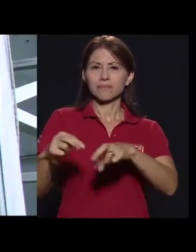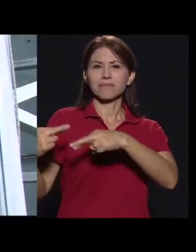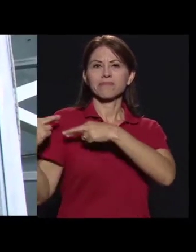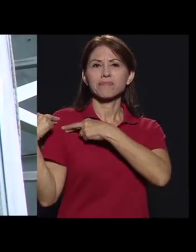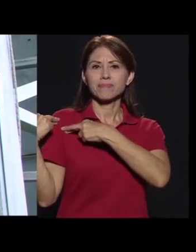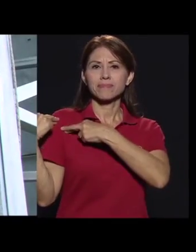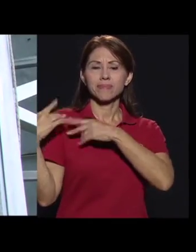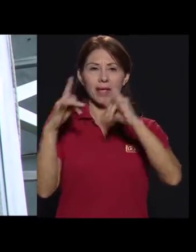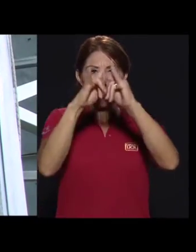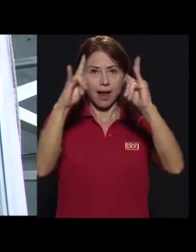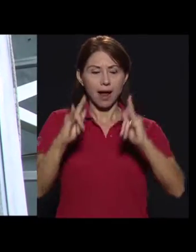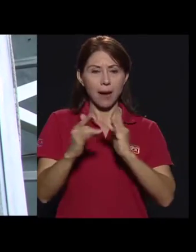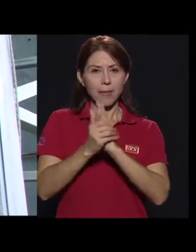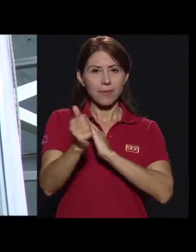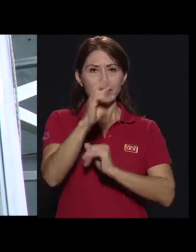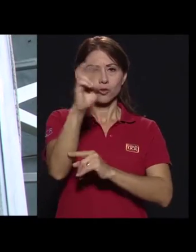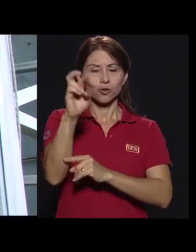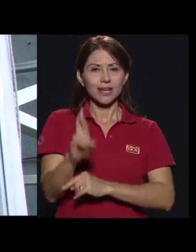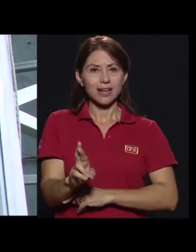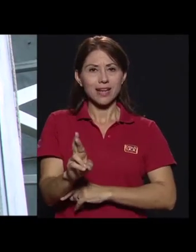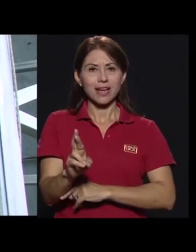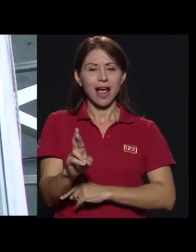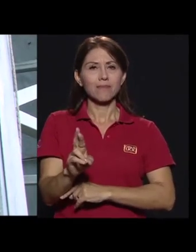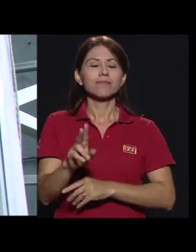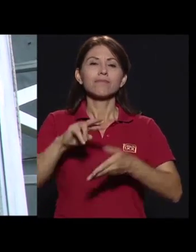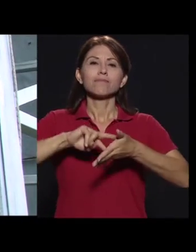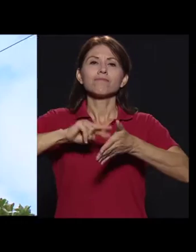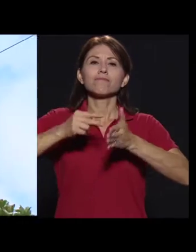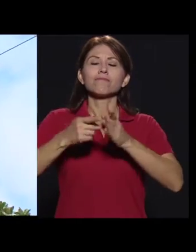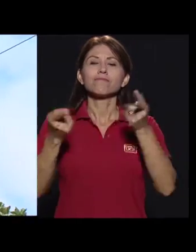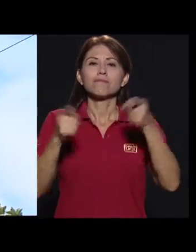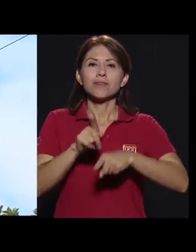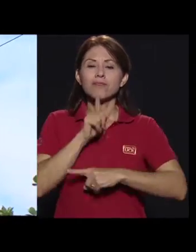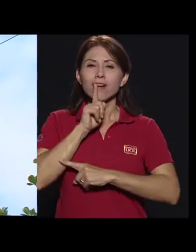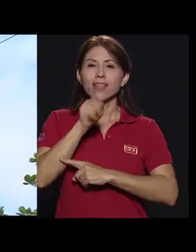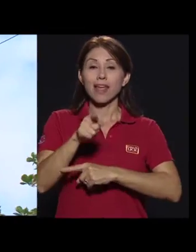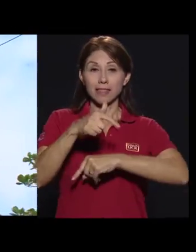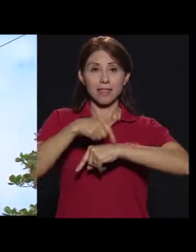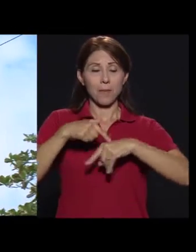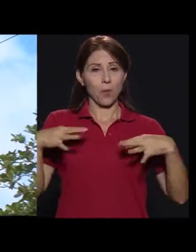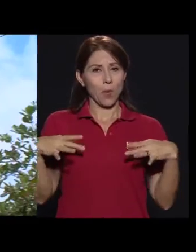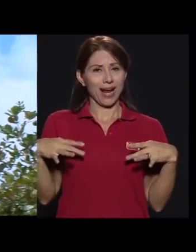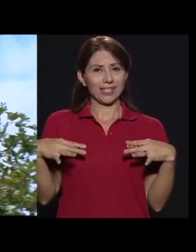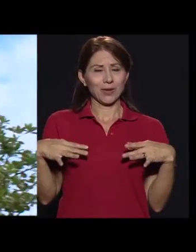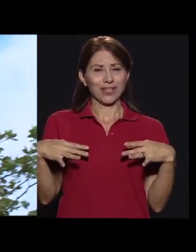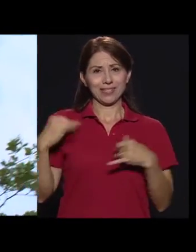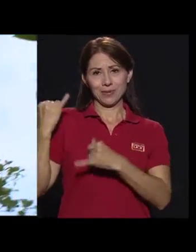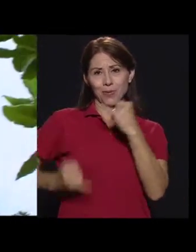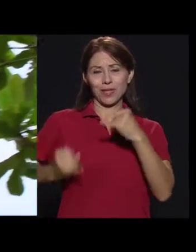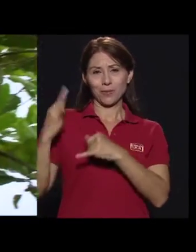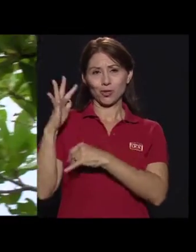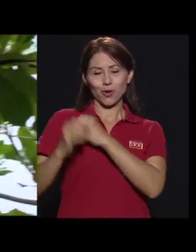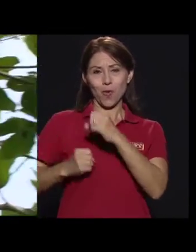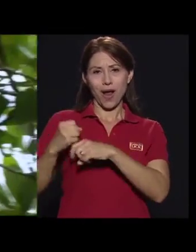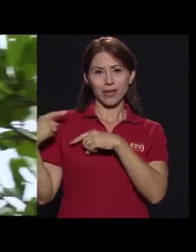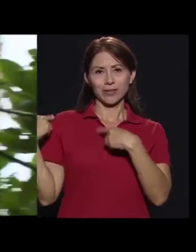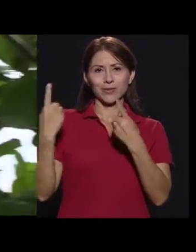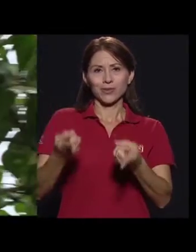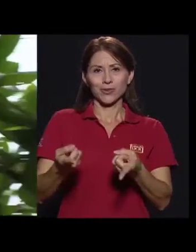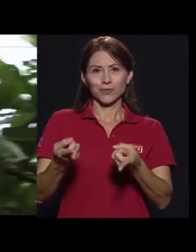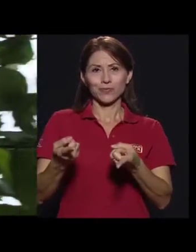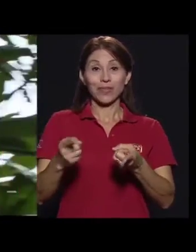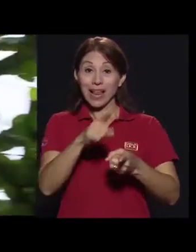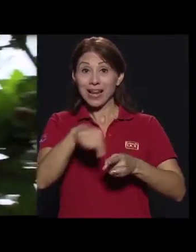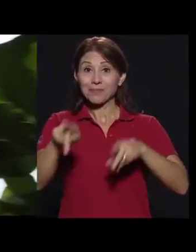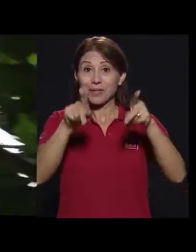convertir al Campabilities Costa Rica en una realidad durante las vacaciones escolares de los últimos cinco años, proporcionando a sus